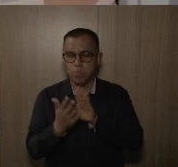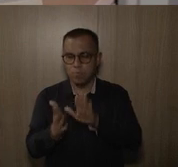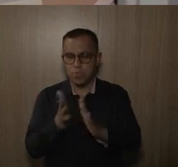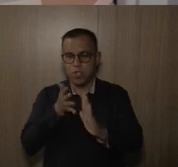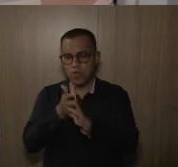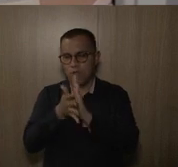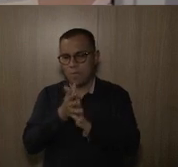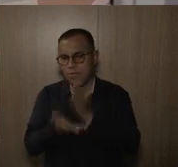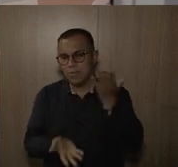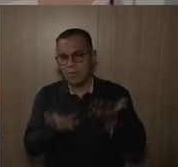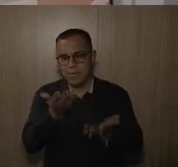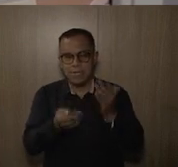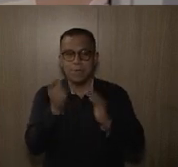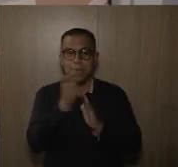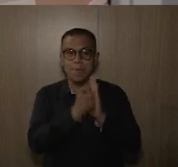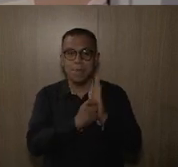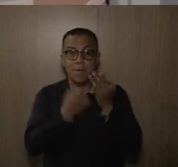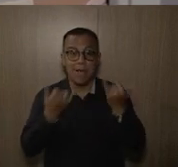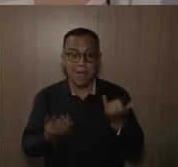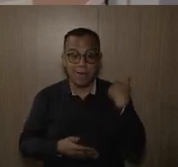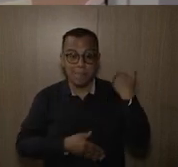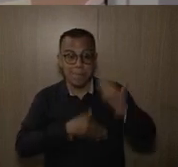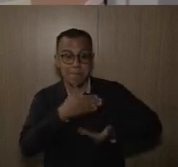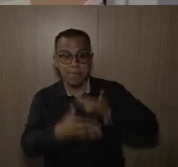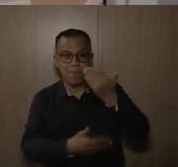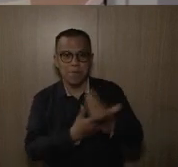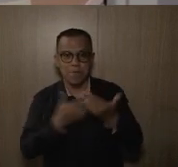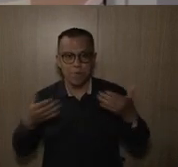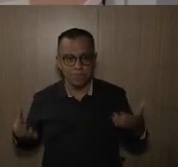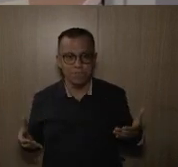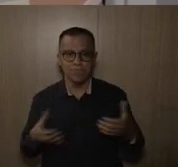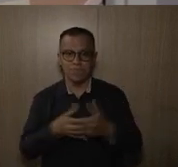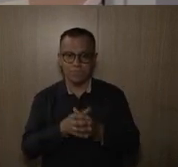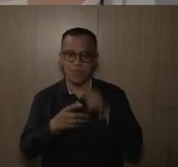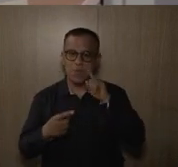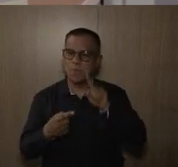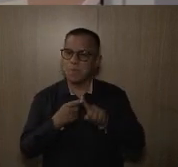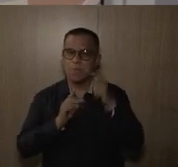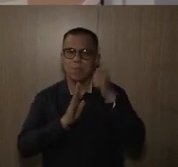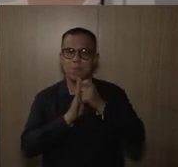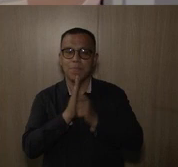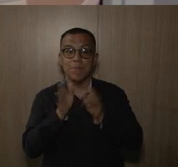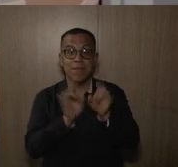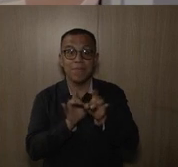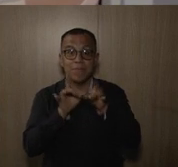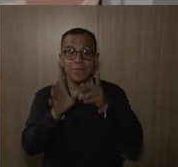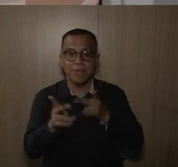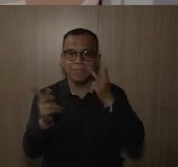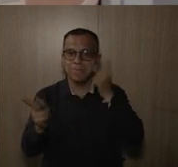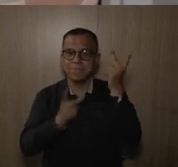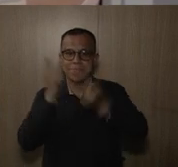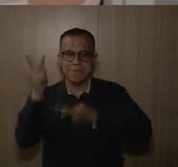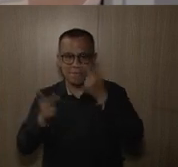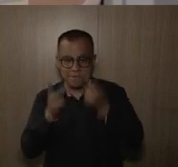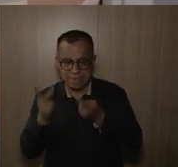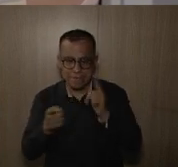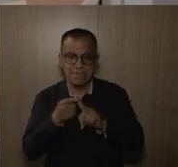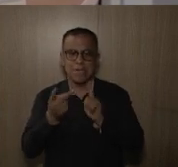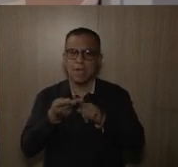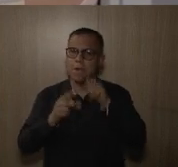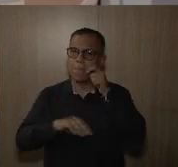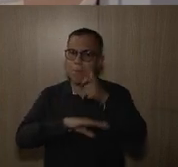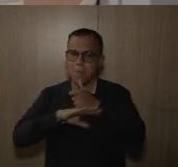caso. En este paso del proceso se establece la fecha de la visita que se debe hacer para